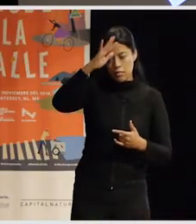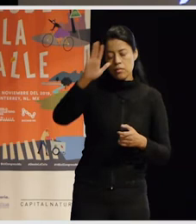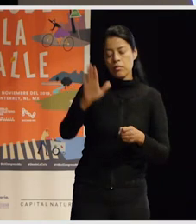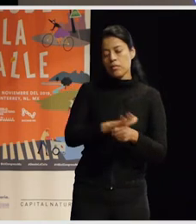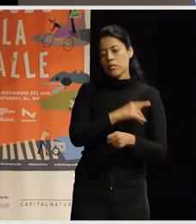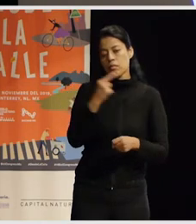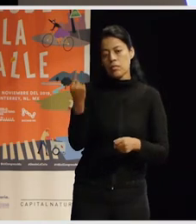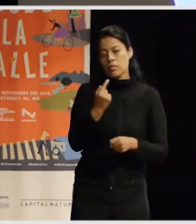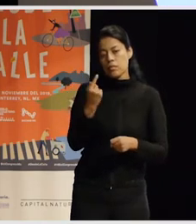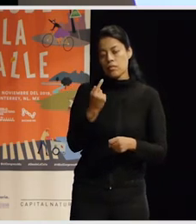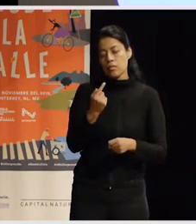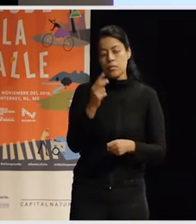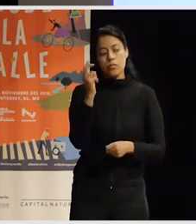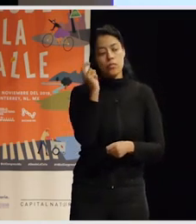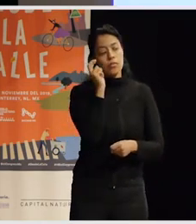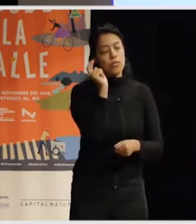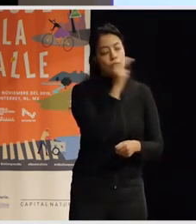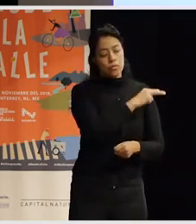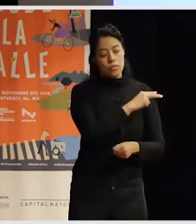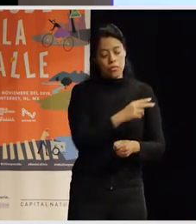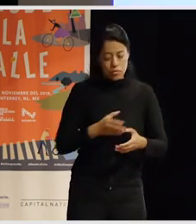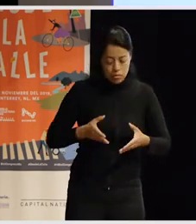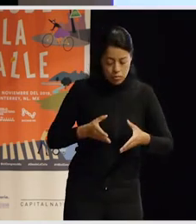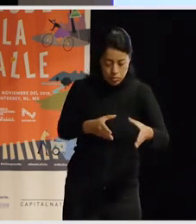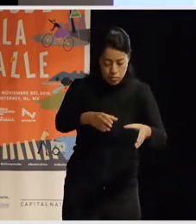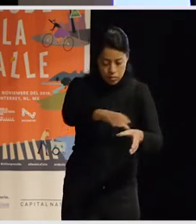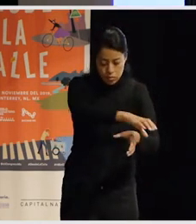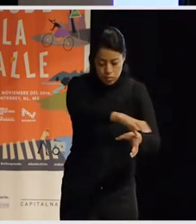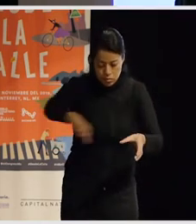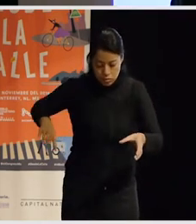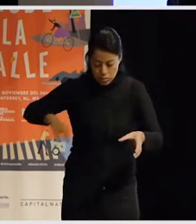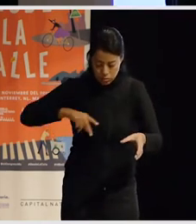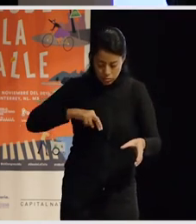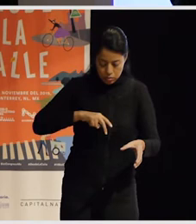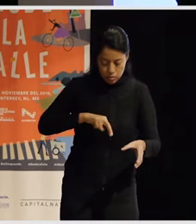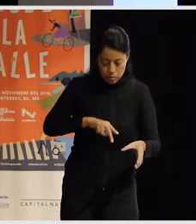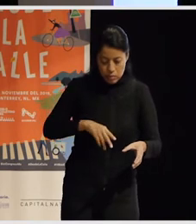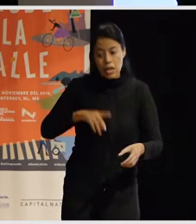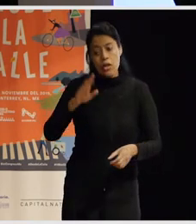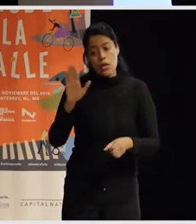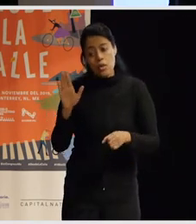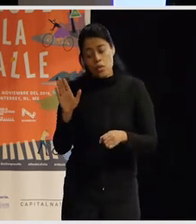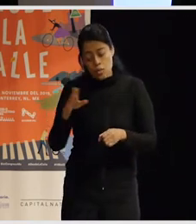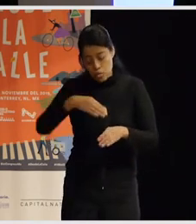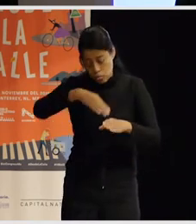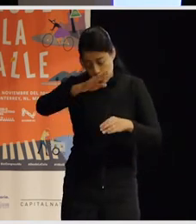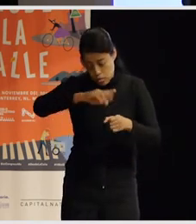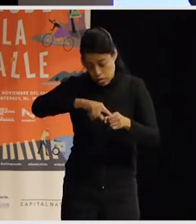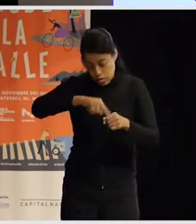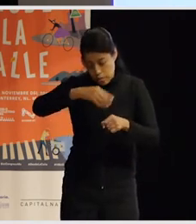justo si se dan cuenta la mayoría de los cruces peatonales los que están pintados porque generalmente no están pintados